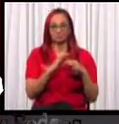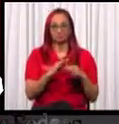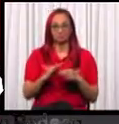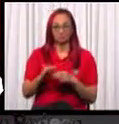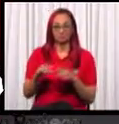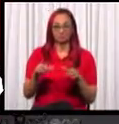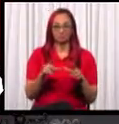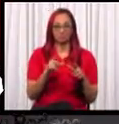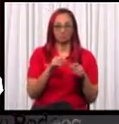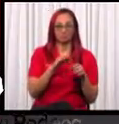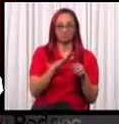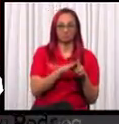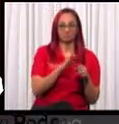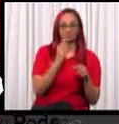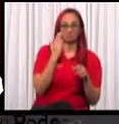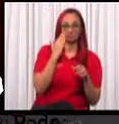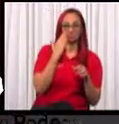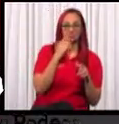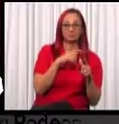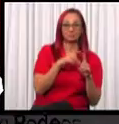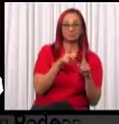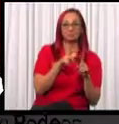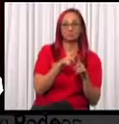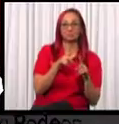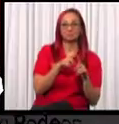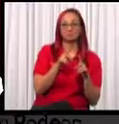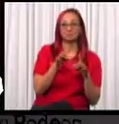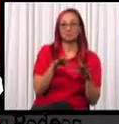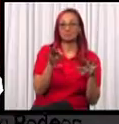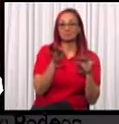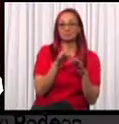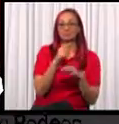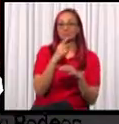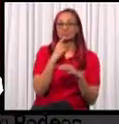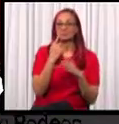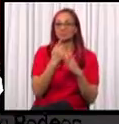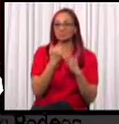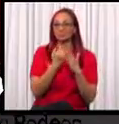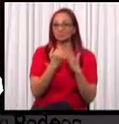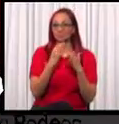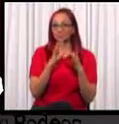agricultores arroceros. Pero también es importante mencionar este gráfico que está aquí.